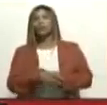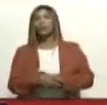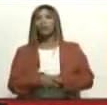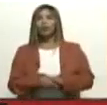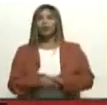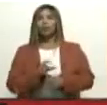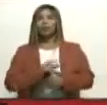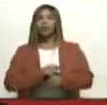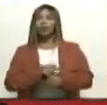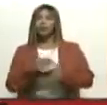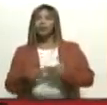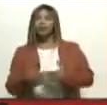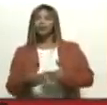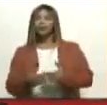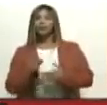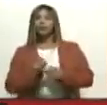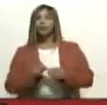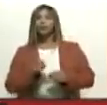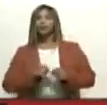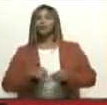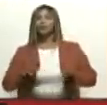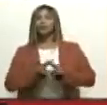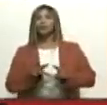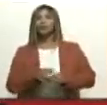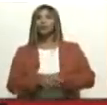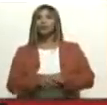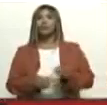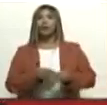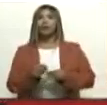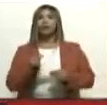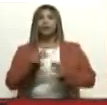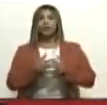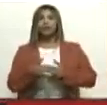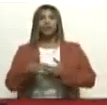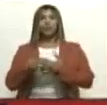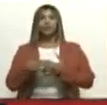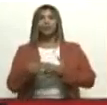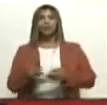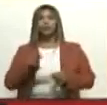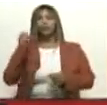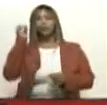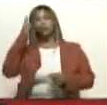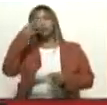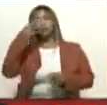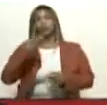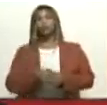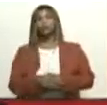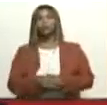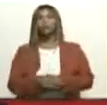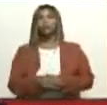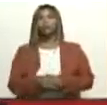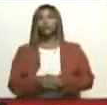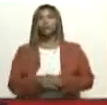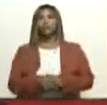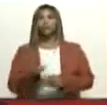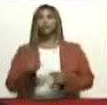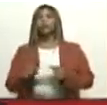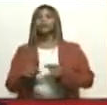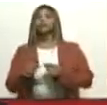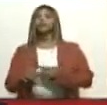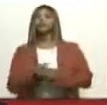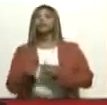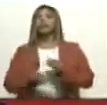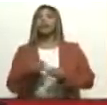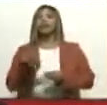contemporánea, universal, digamos, con lo que sucedió ya en Estados Unidos con Trump y con ese intento de golpe de Estado que